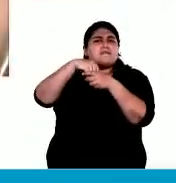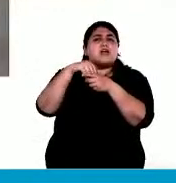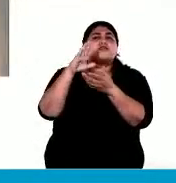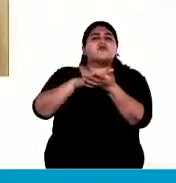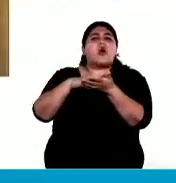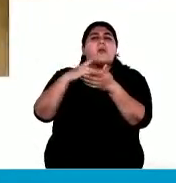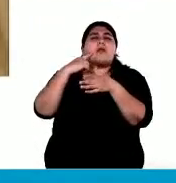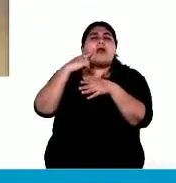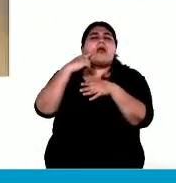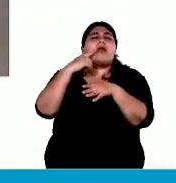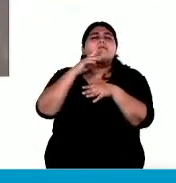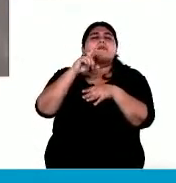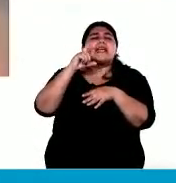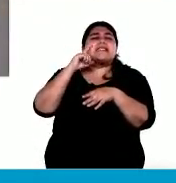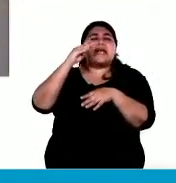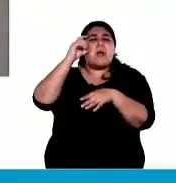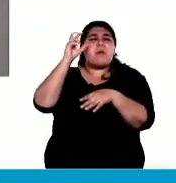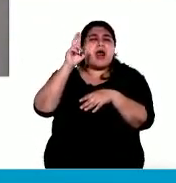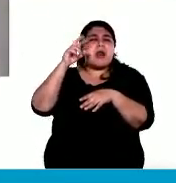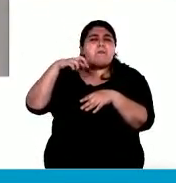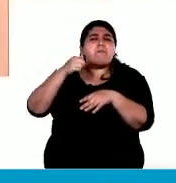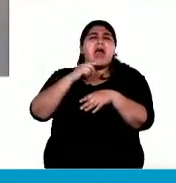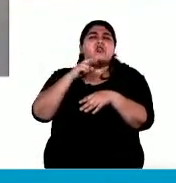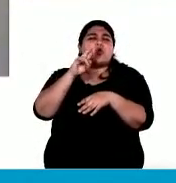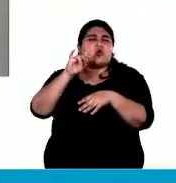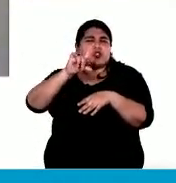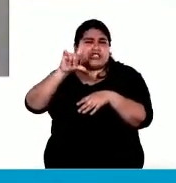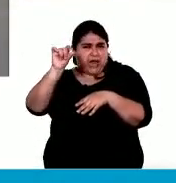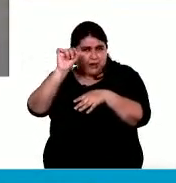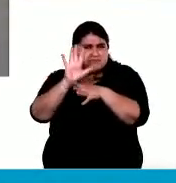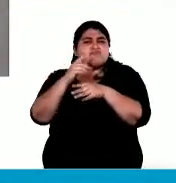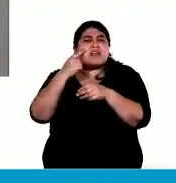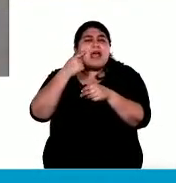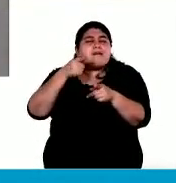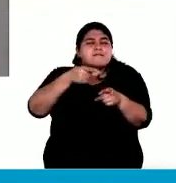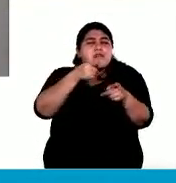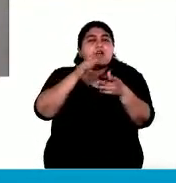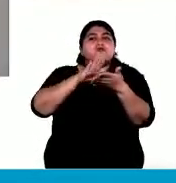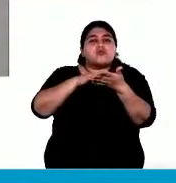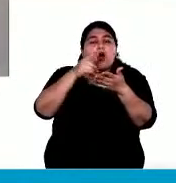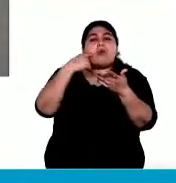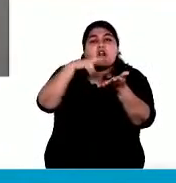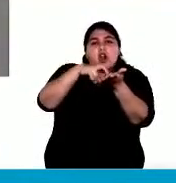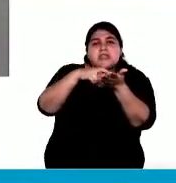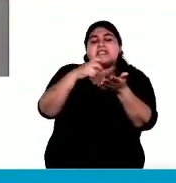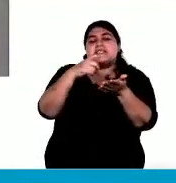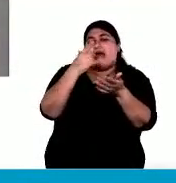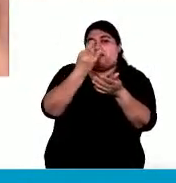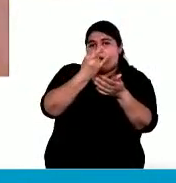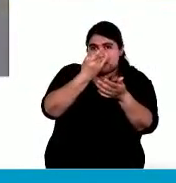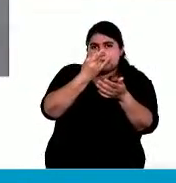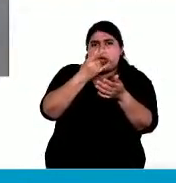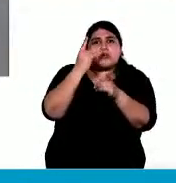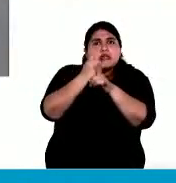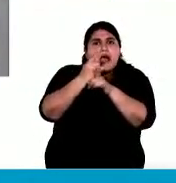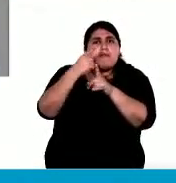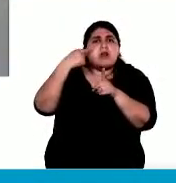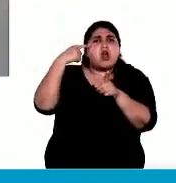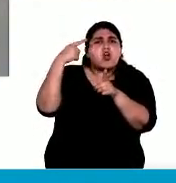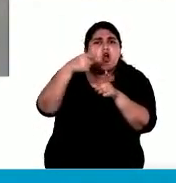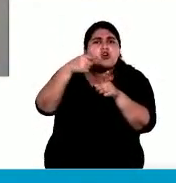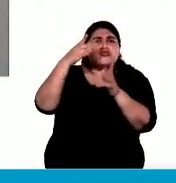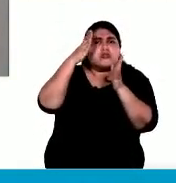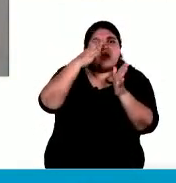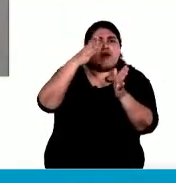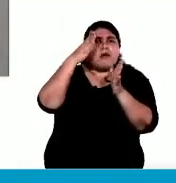ciberpatrullaje. Hace unos meses, también ENACOM quiso tener un registro de noticias falsas. En todo momento apuntaron a que esto pase